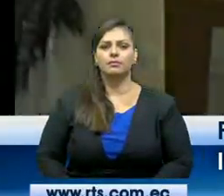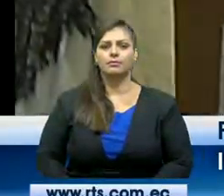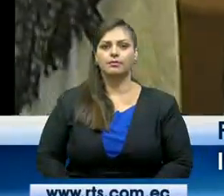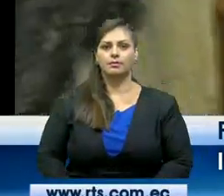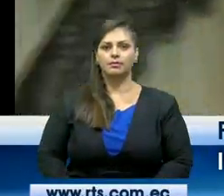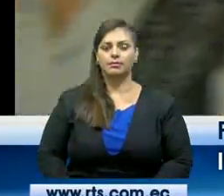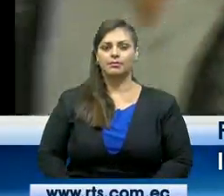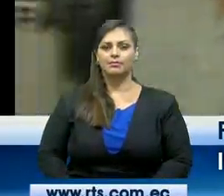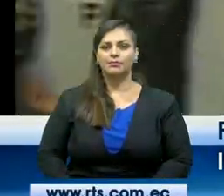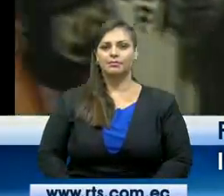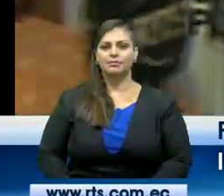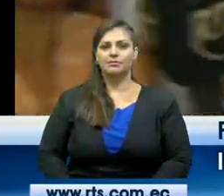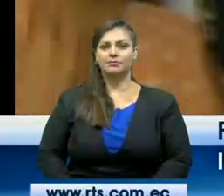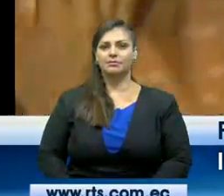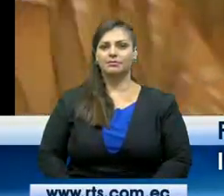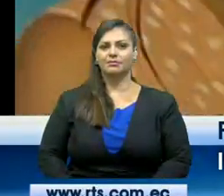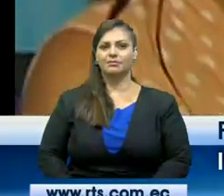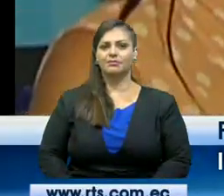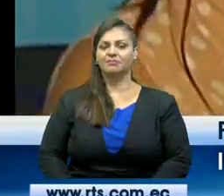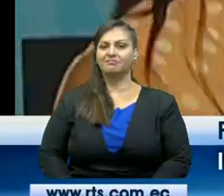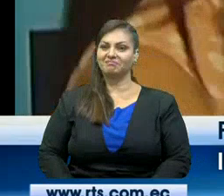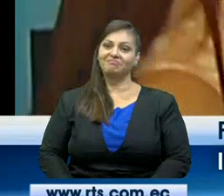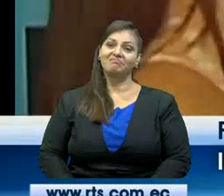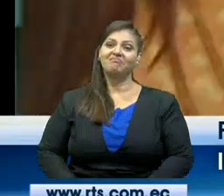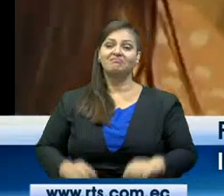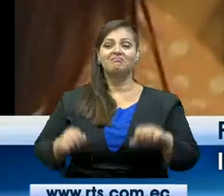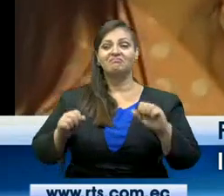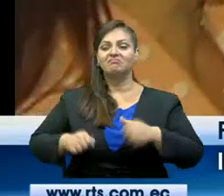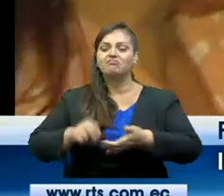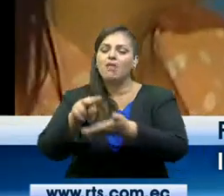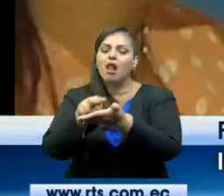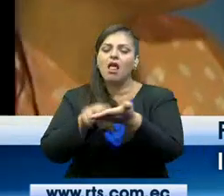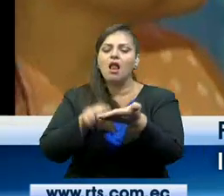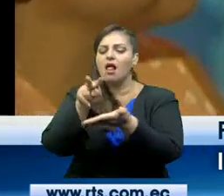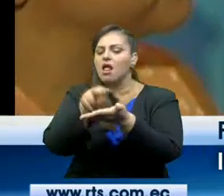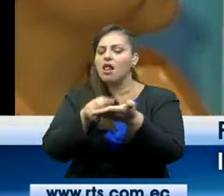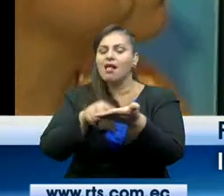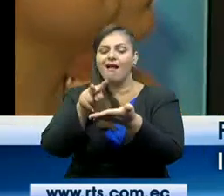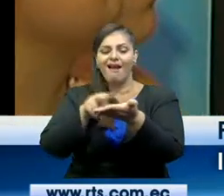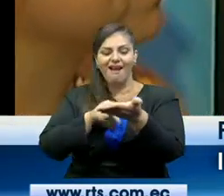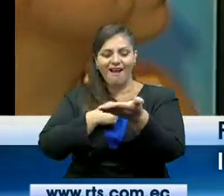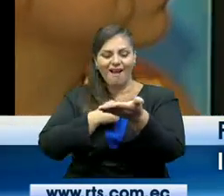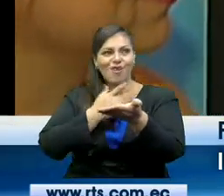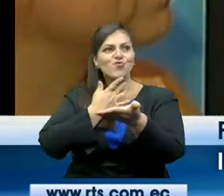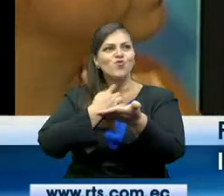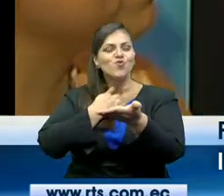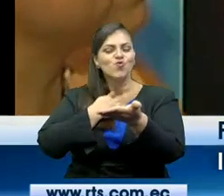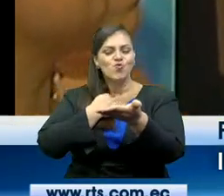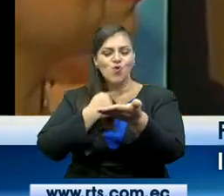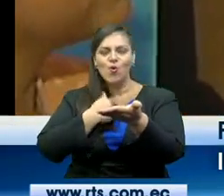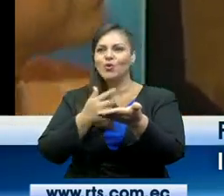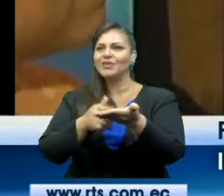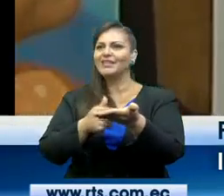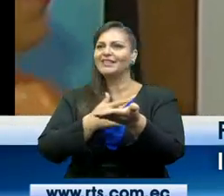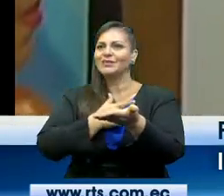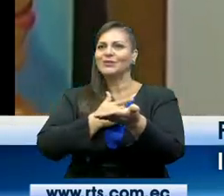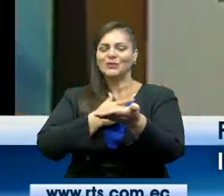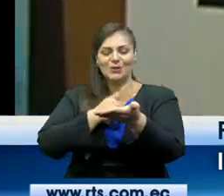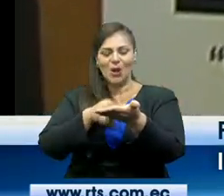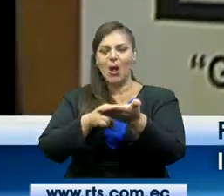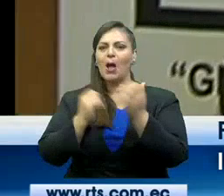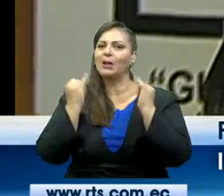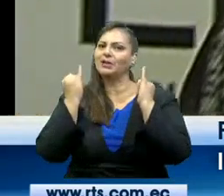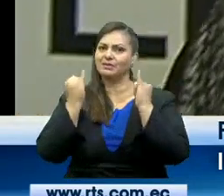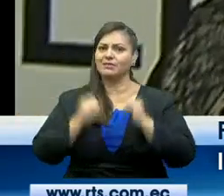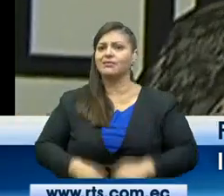No hay duda que también uno divirtiéndose también aprende. Pero por supuesto, de eso se trata. Uno no puede ser monótono. Y para los